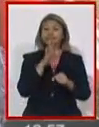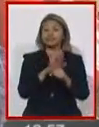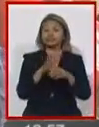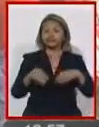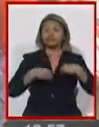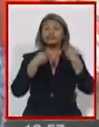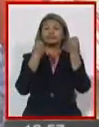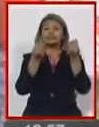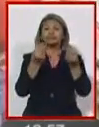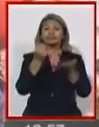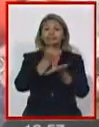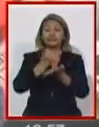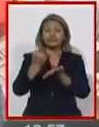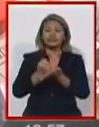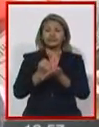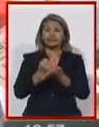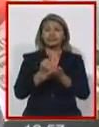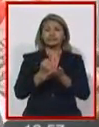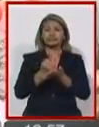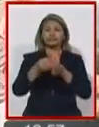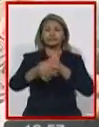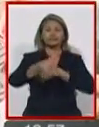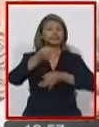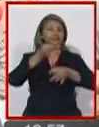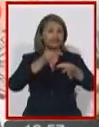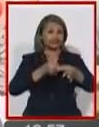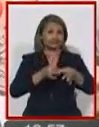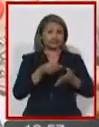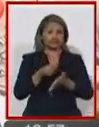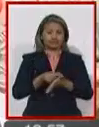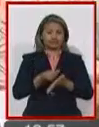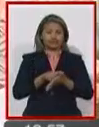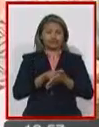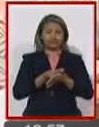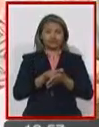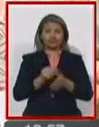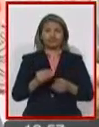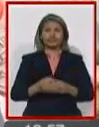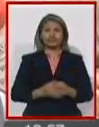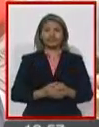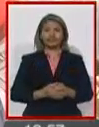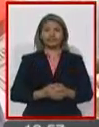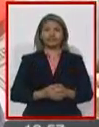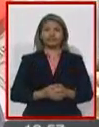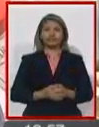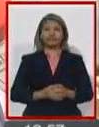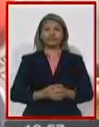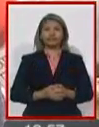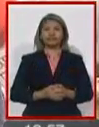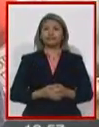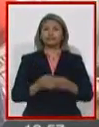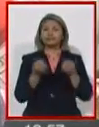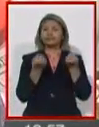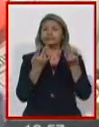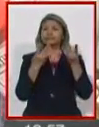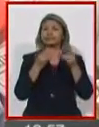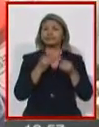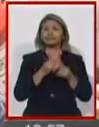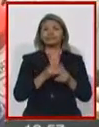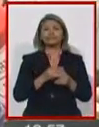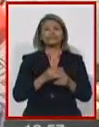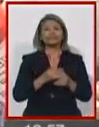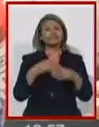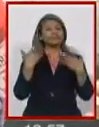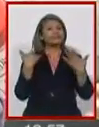prometiéndole otorgarle visa a cambio de una suma X de dinero, ¿no? Y muchas personas incautas